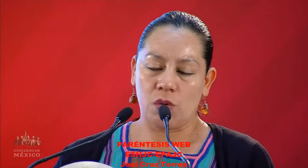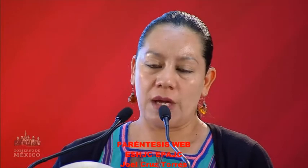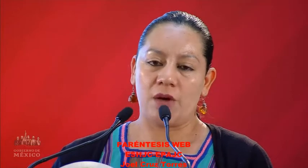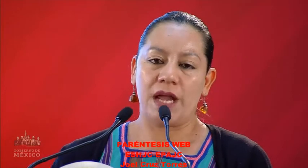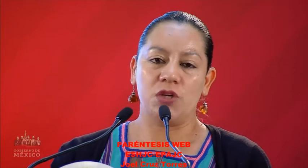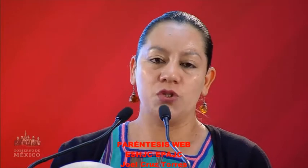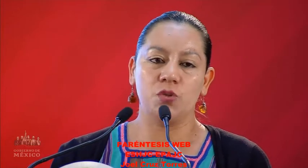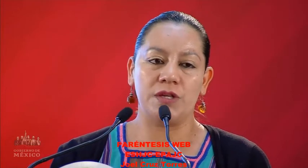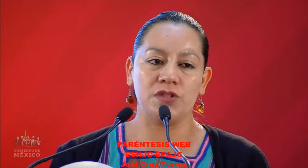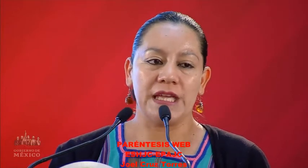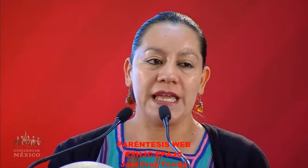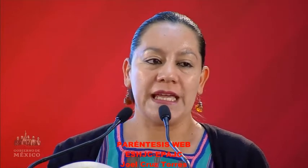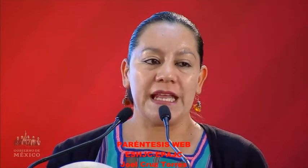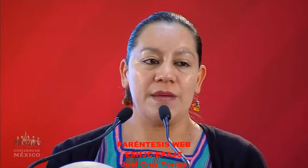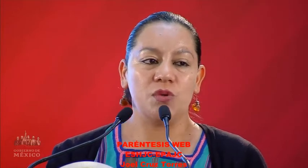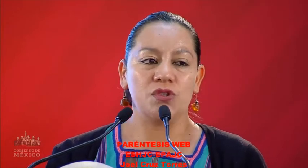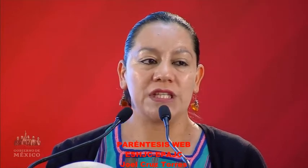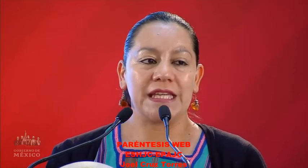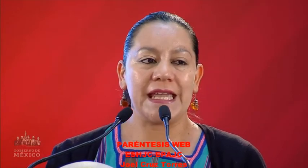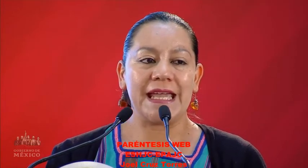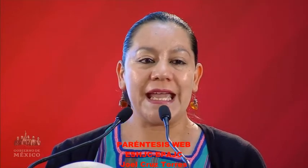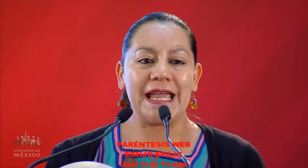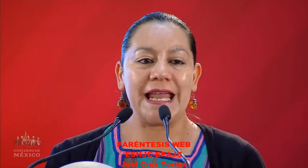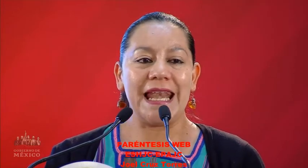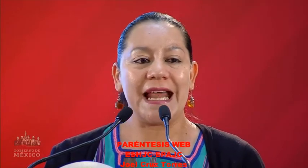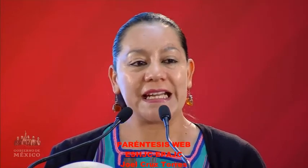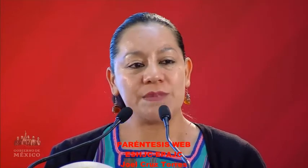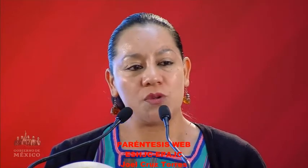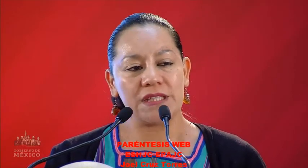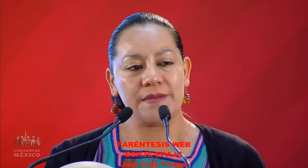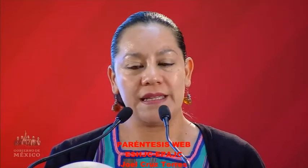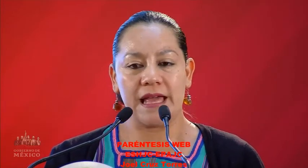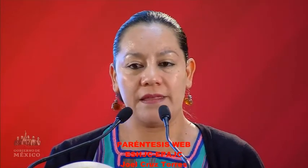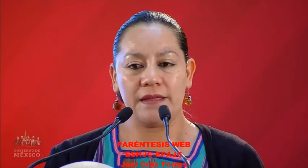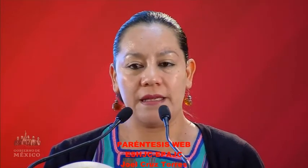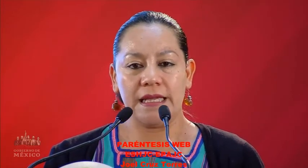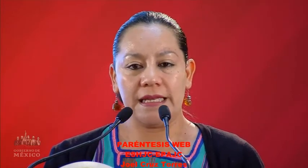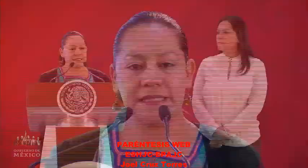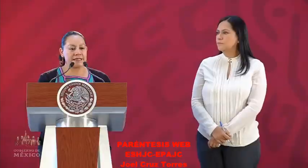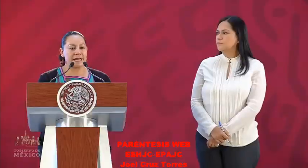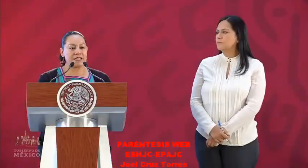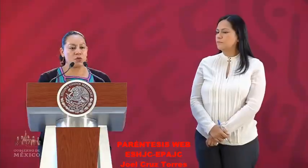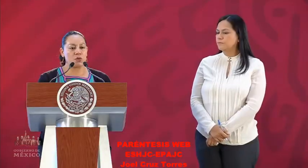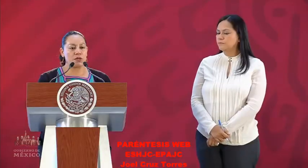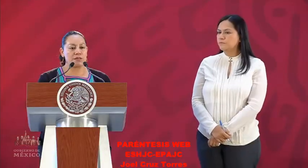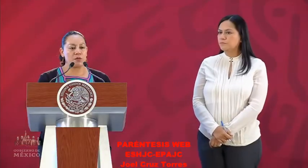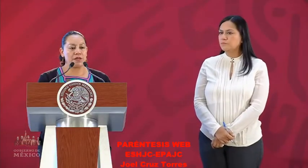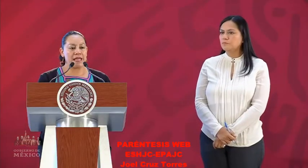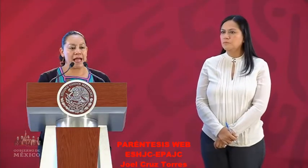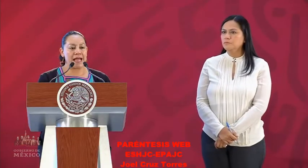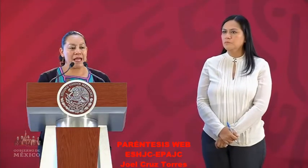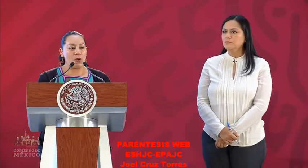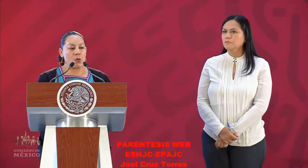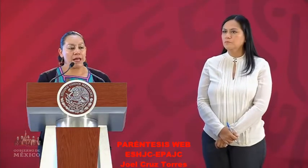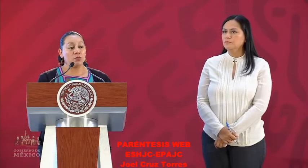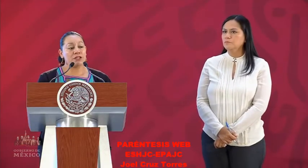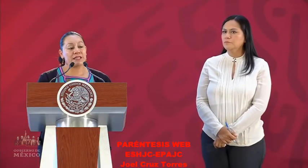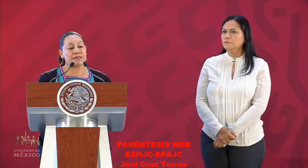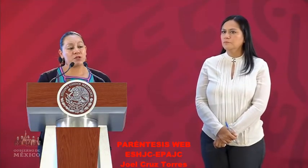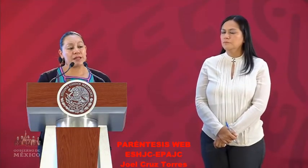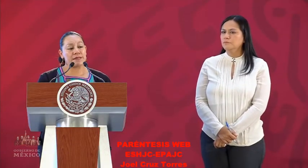se colocaron ahí los números, creemos que la responsabilidad en este caso correspondía o